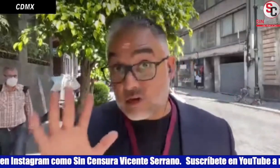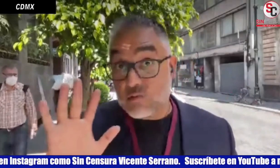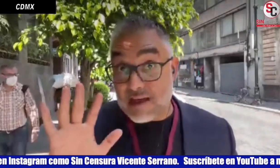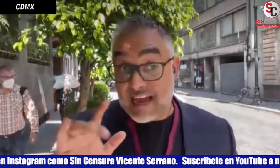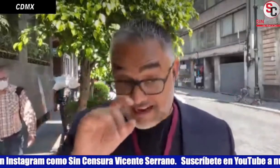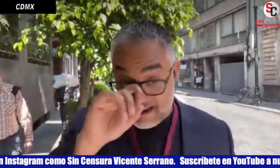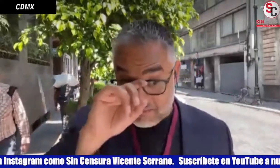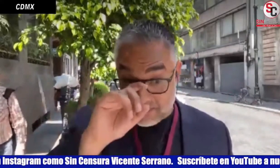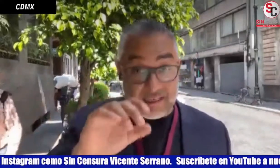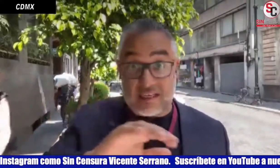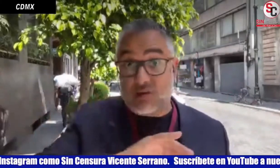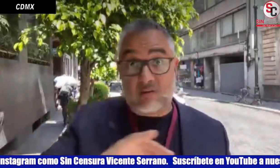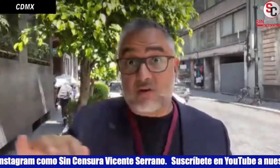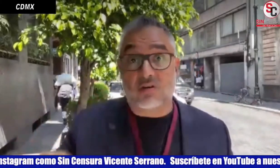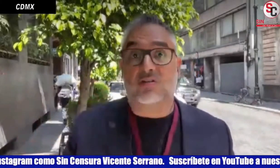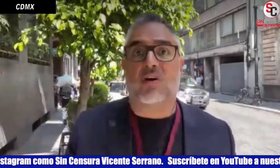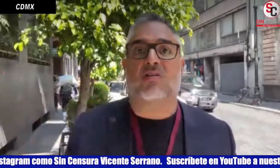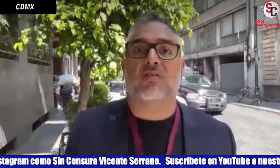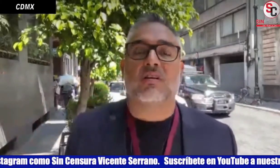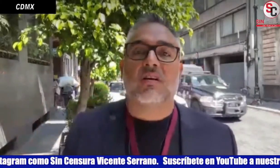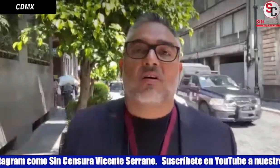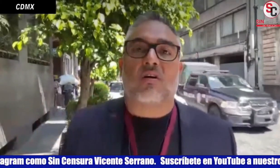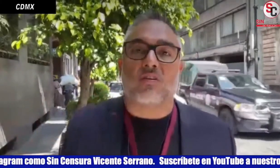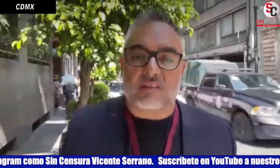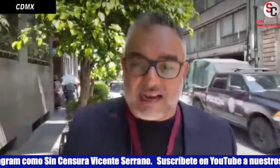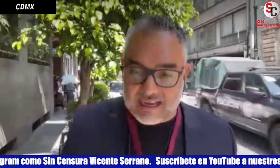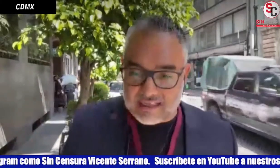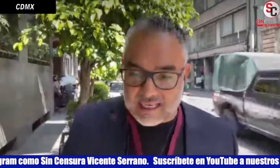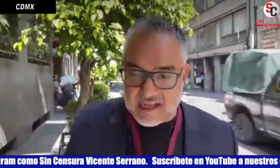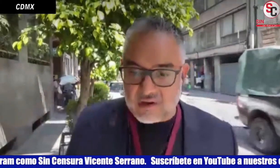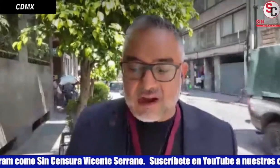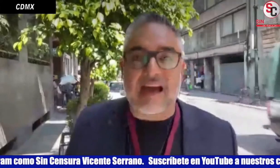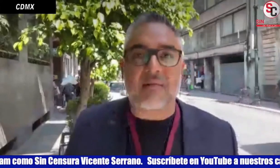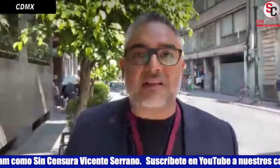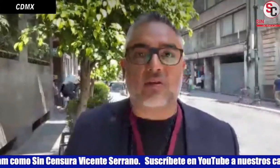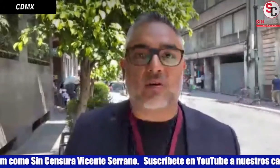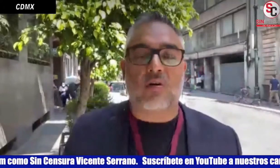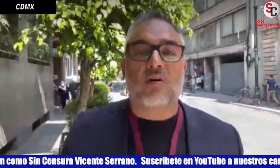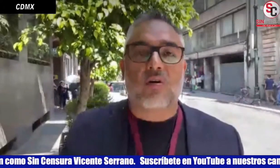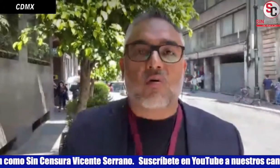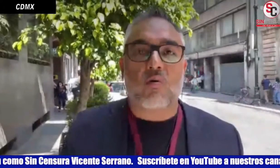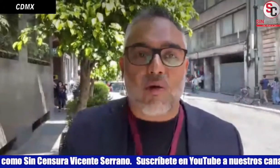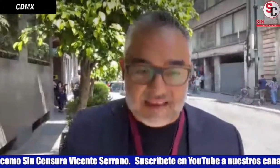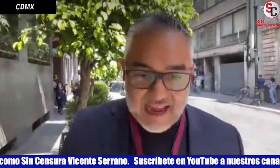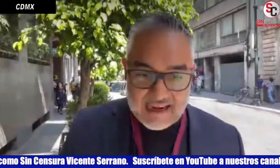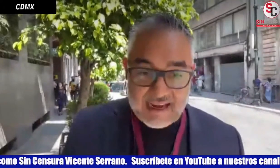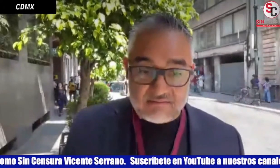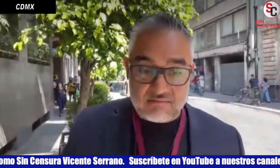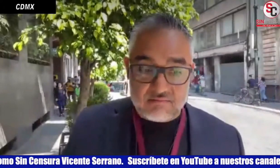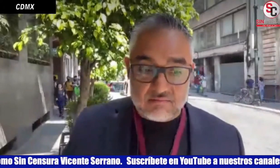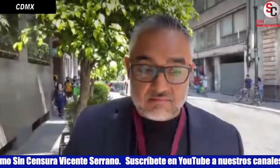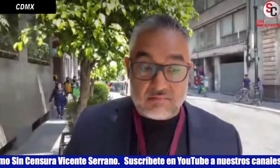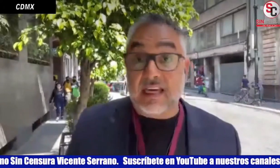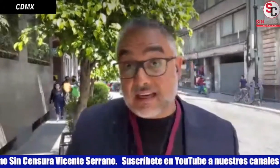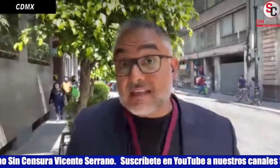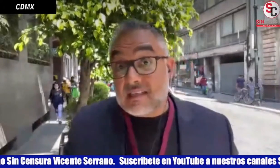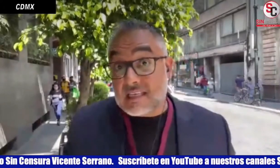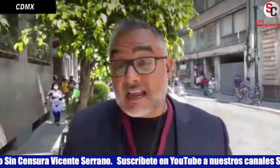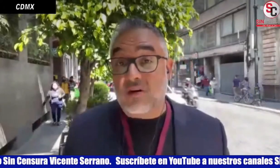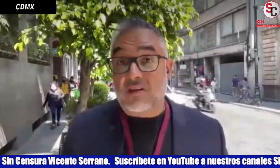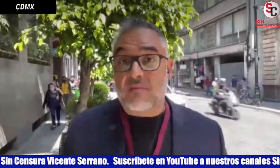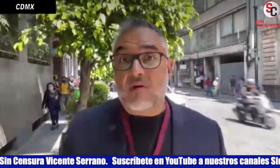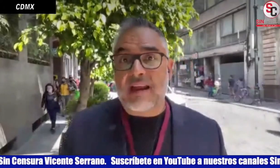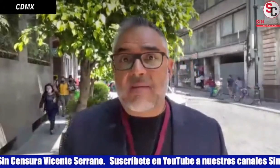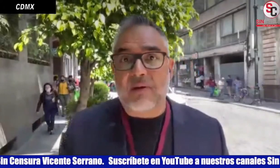y hasta de los Guadiana, porque se soltó con todo contra el senador Armando Guadiana, quien